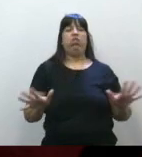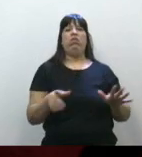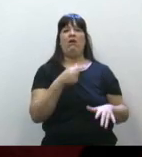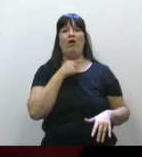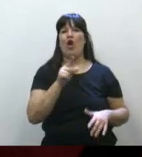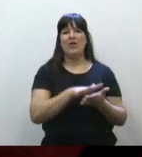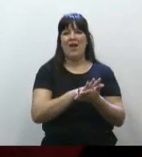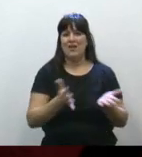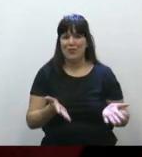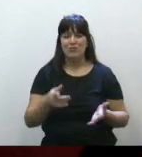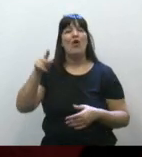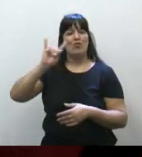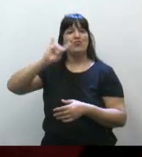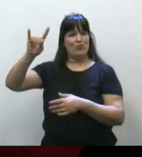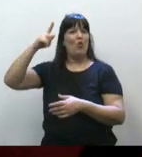quiero